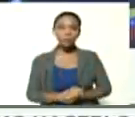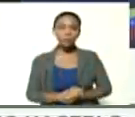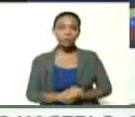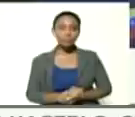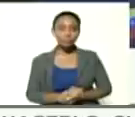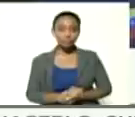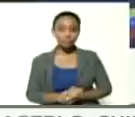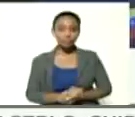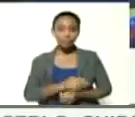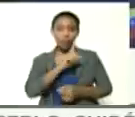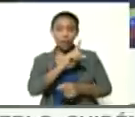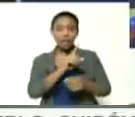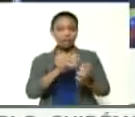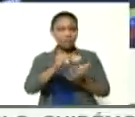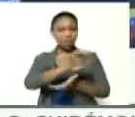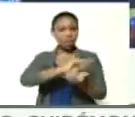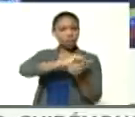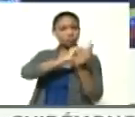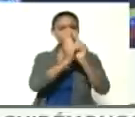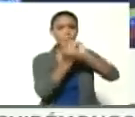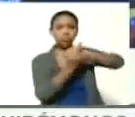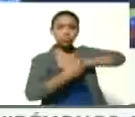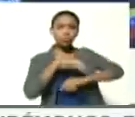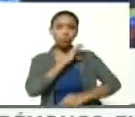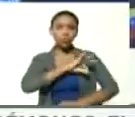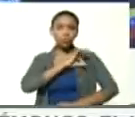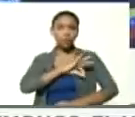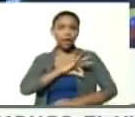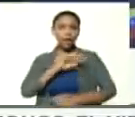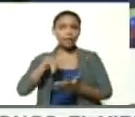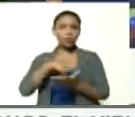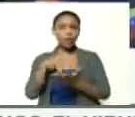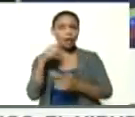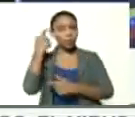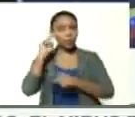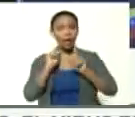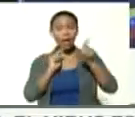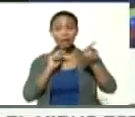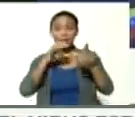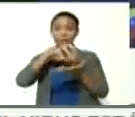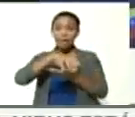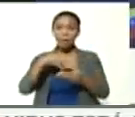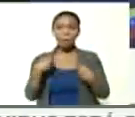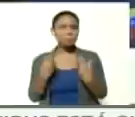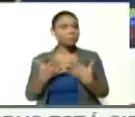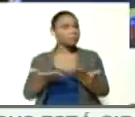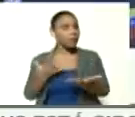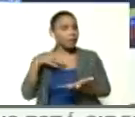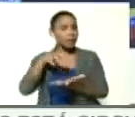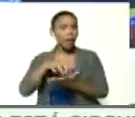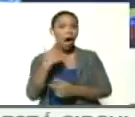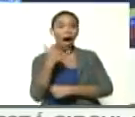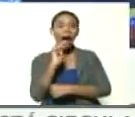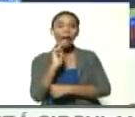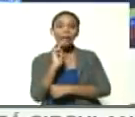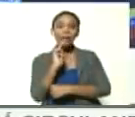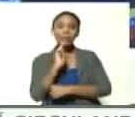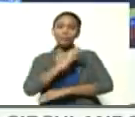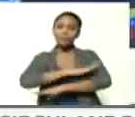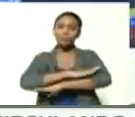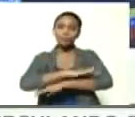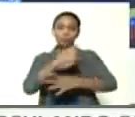Es la distorsión absoluta de la soberanía nacional. Recordemos que un Estado, para ser Estado, tiene componentes.